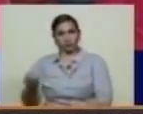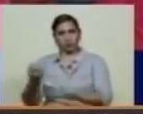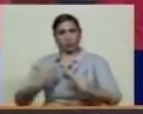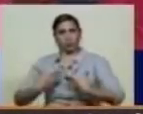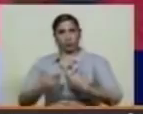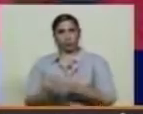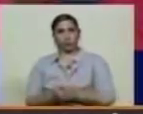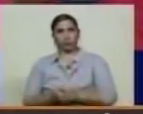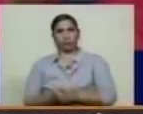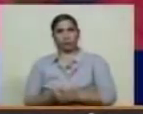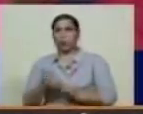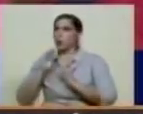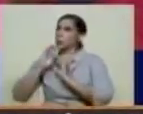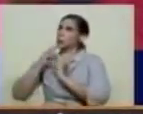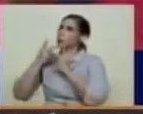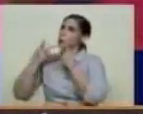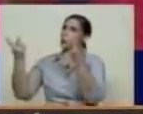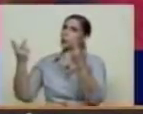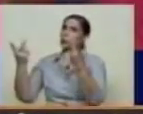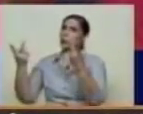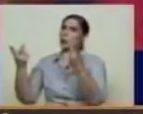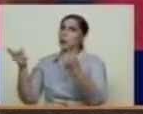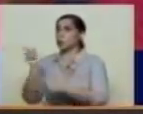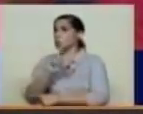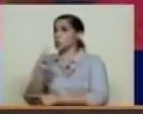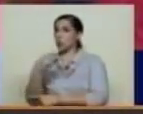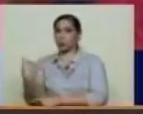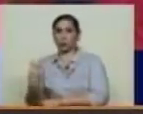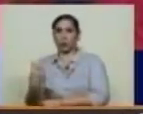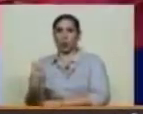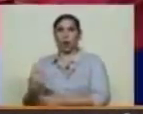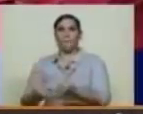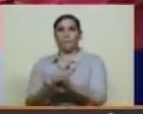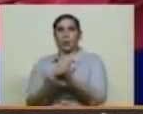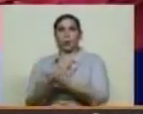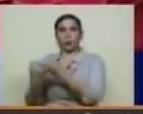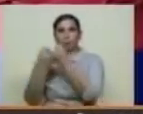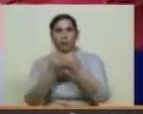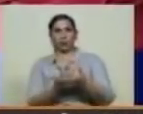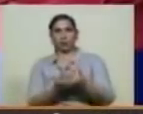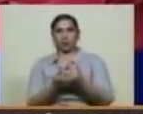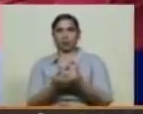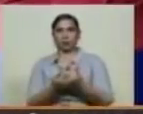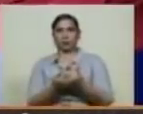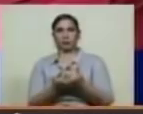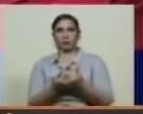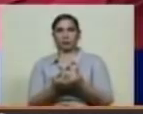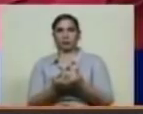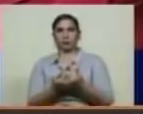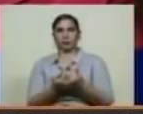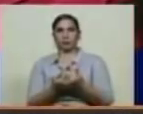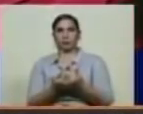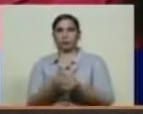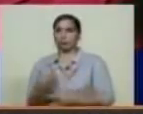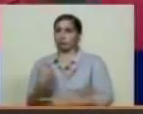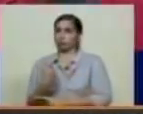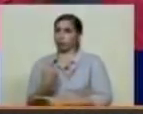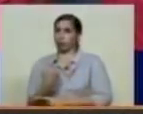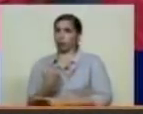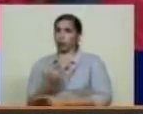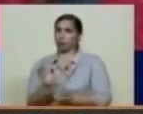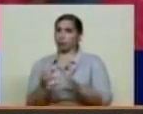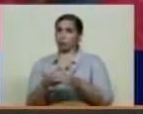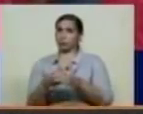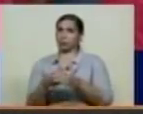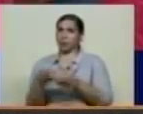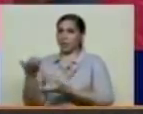señor vicepresidente, no solo es apoyo financiero. Eso es solo una parte. Es solo una parte. Las